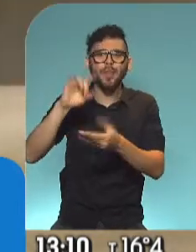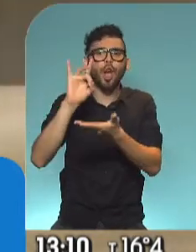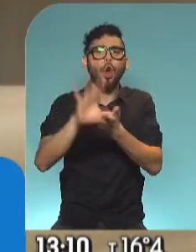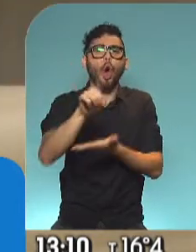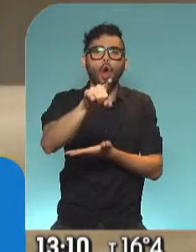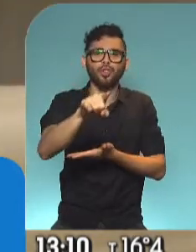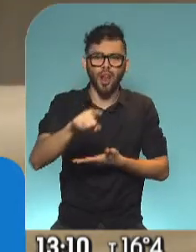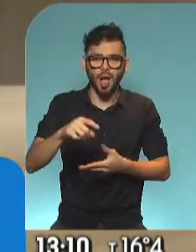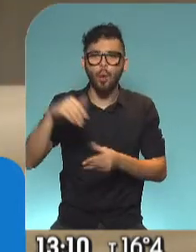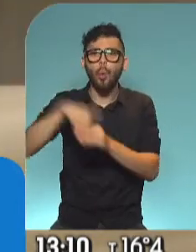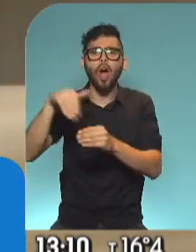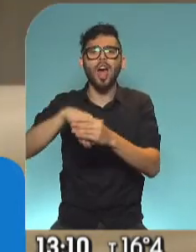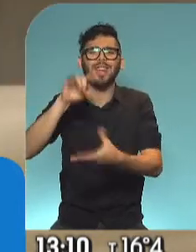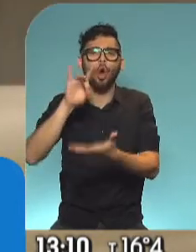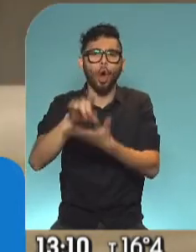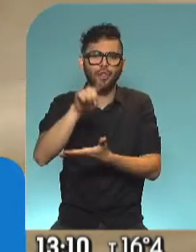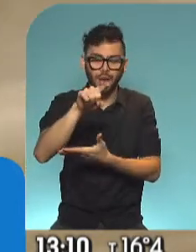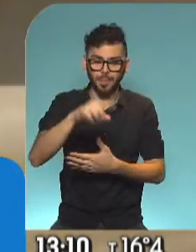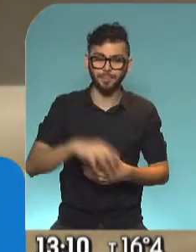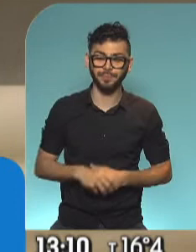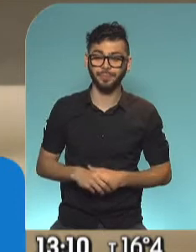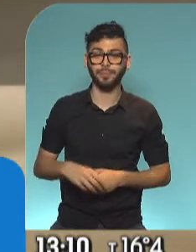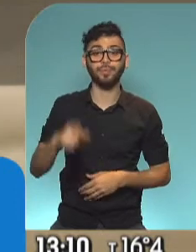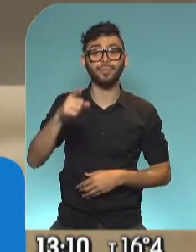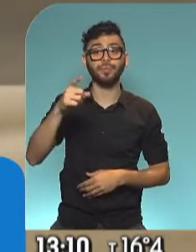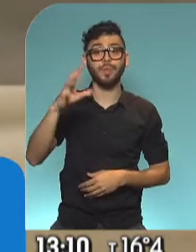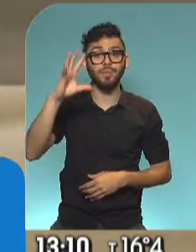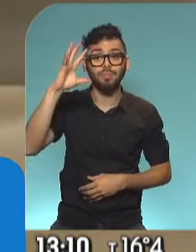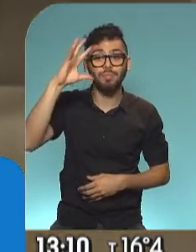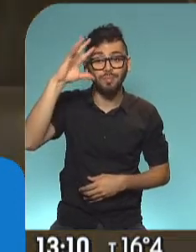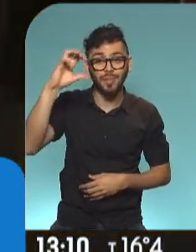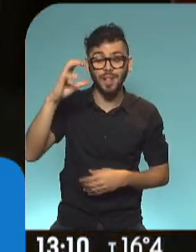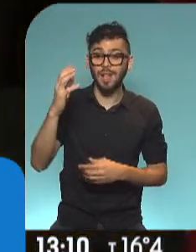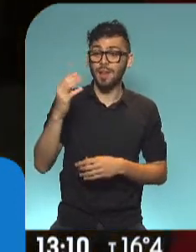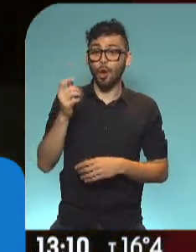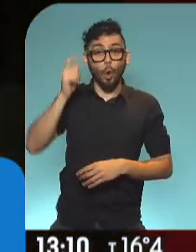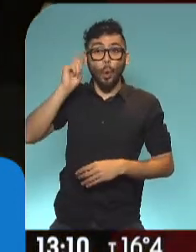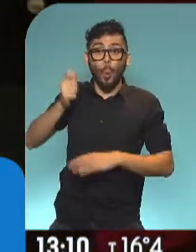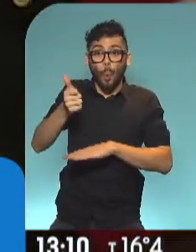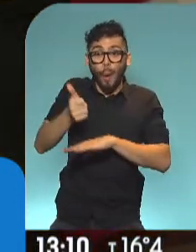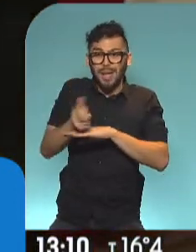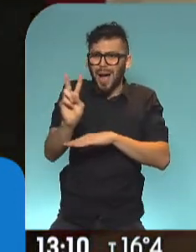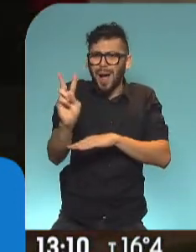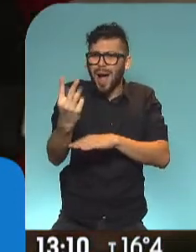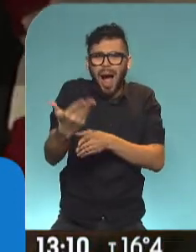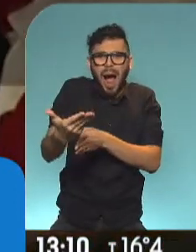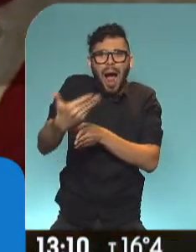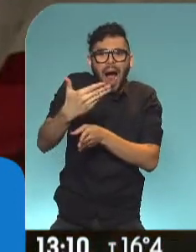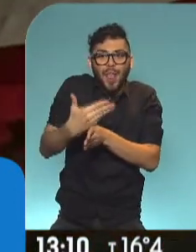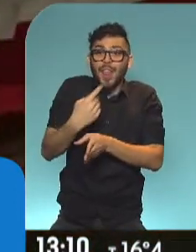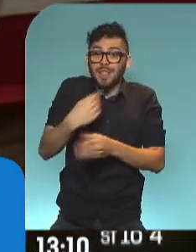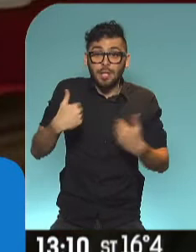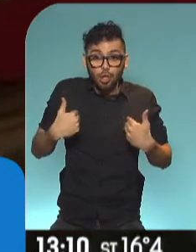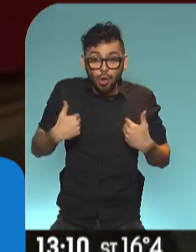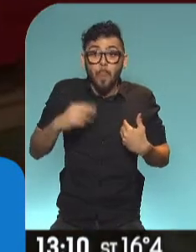Recordemos que el deseo de la jueza Ginsburg había sido que definan ese lugar después de... Ya lo